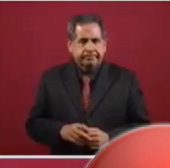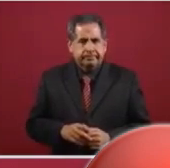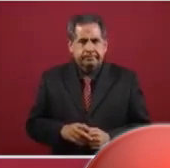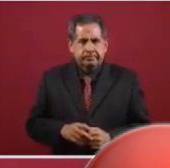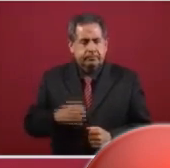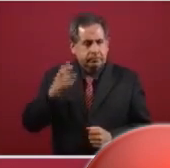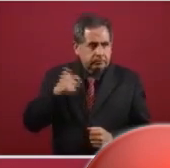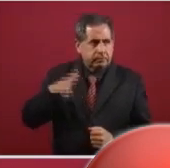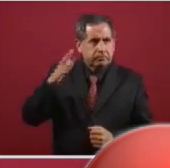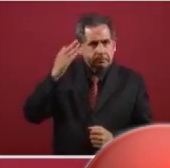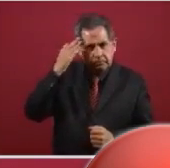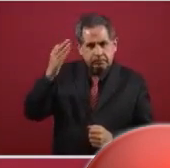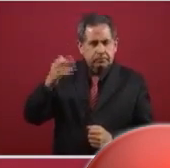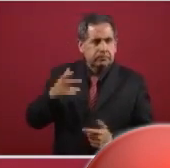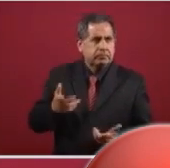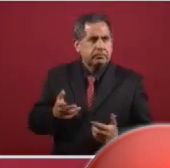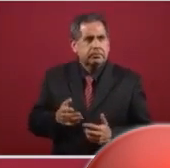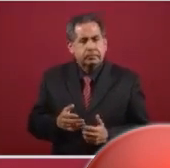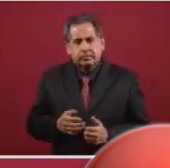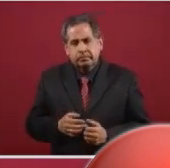En aquel entonces de